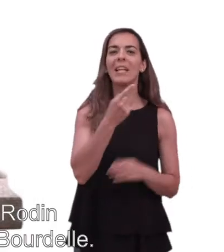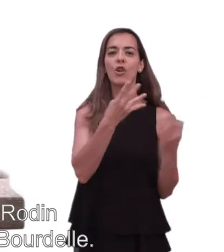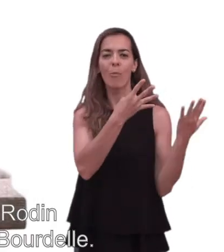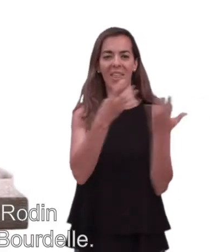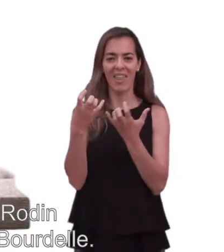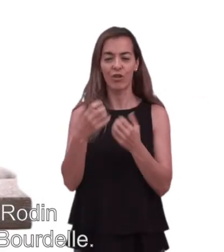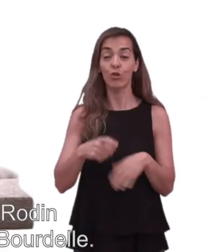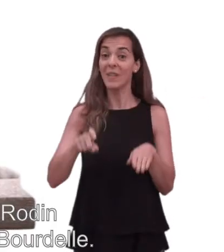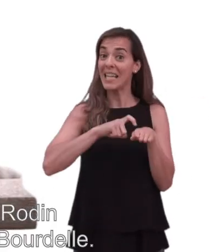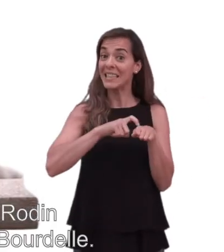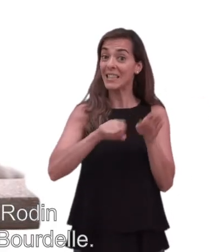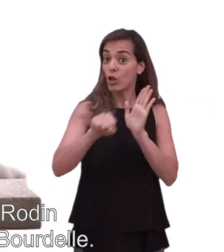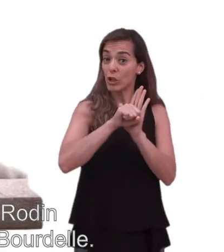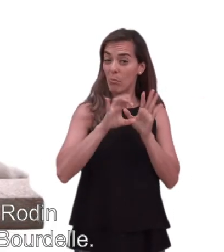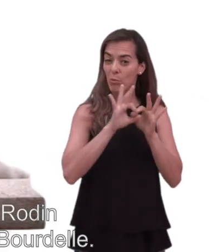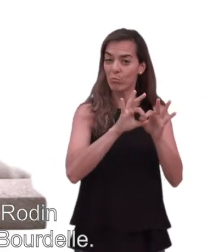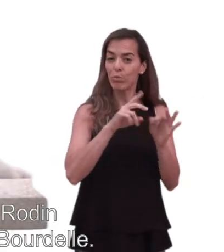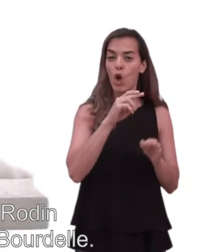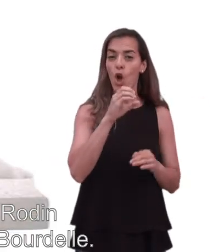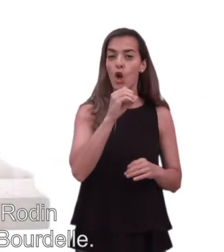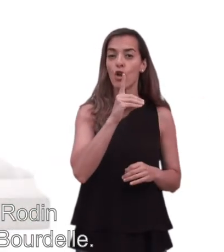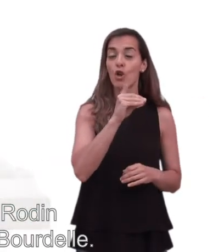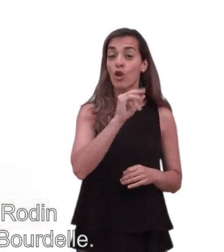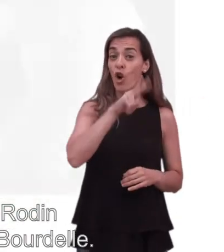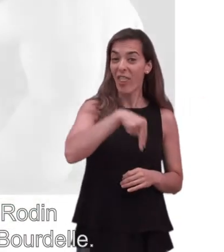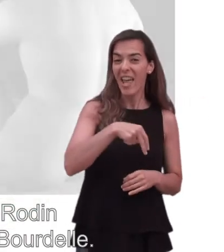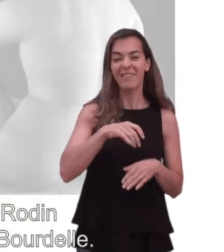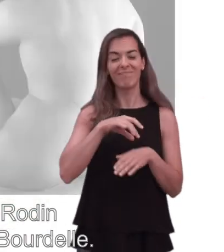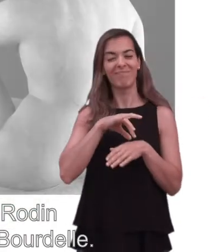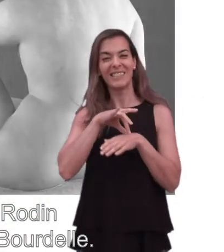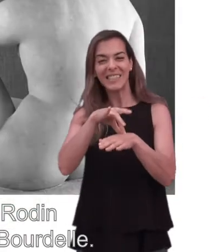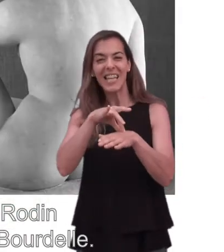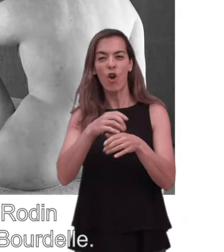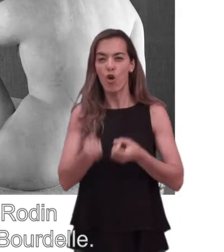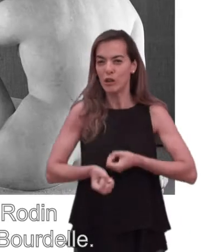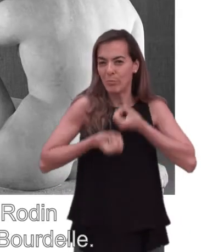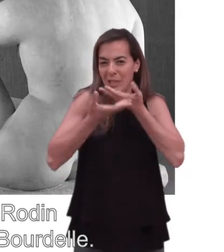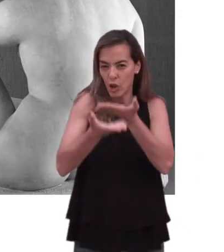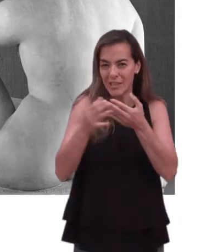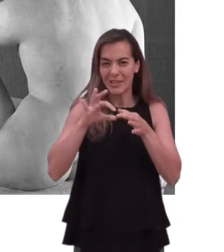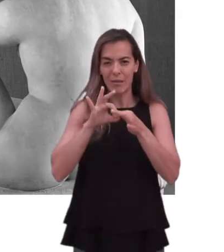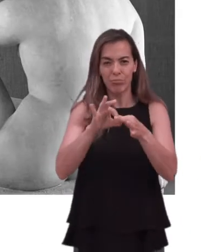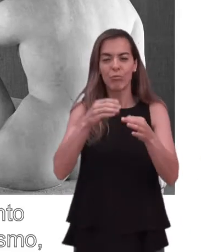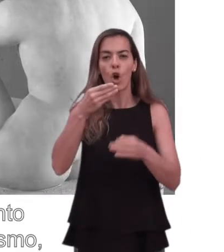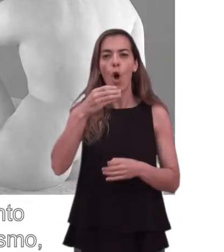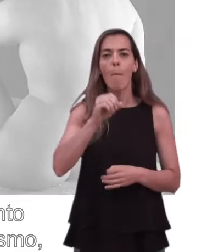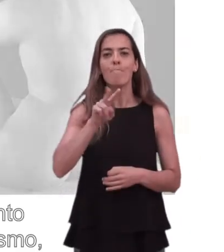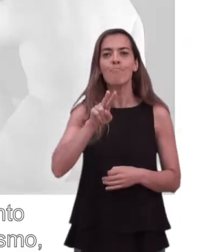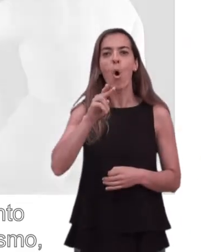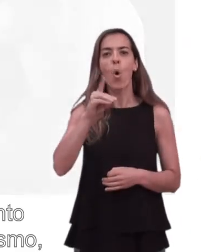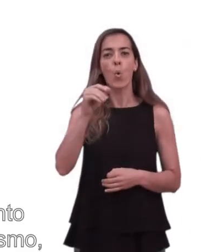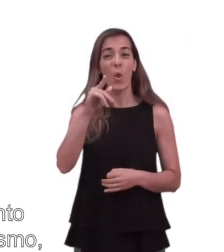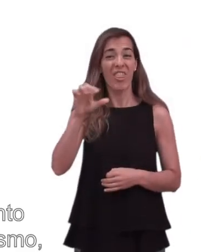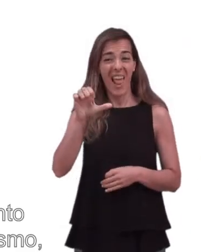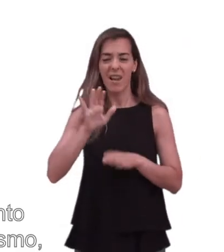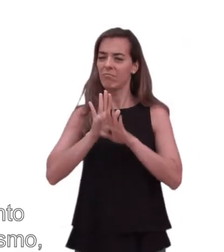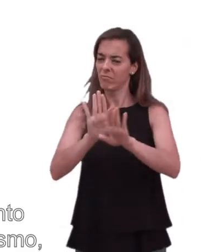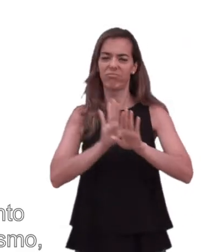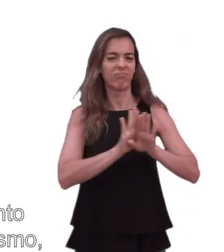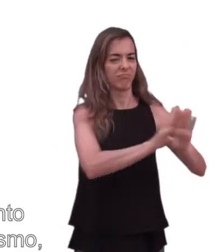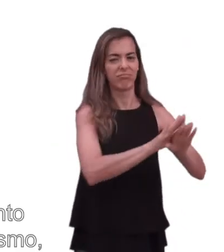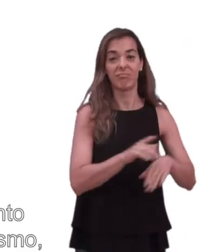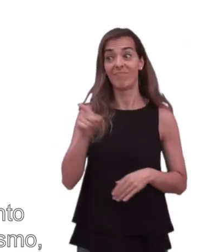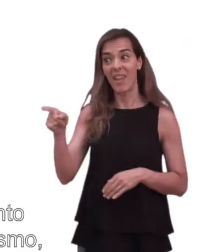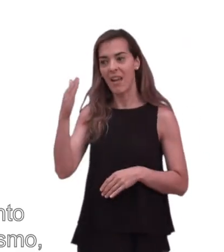atrás el simbolismo de Rodin y las tendencias expresionistas de Bourdelle. Abanderado de un movimiento